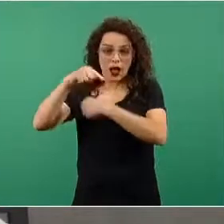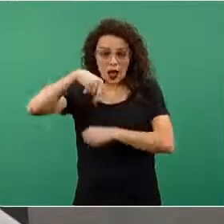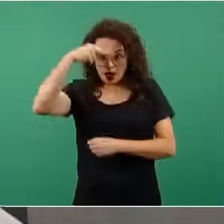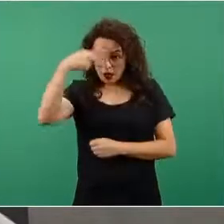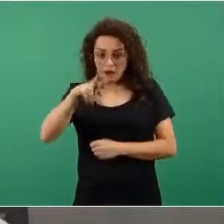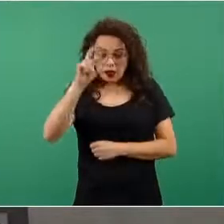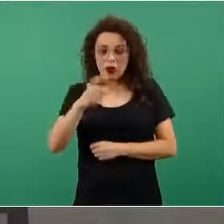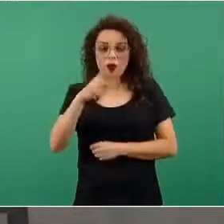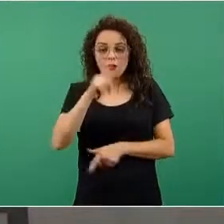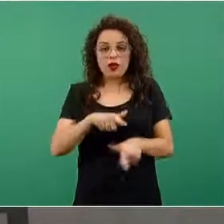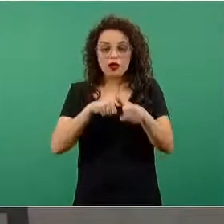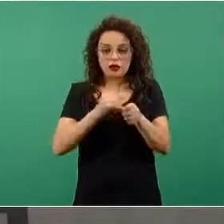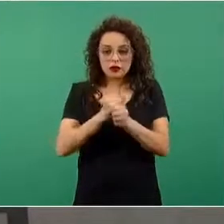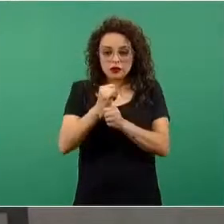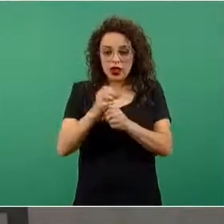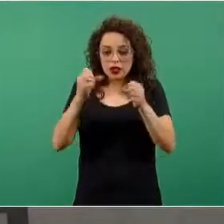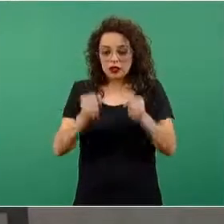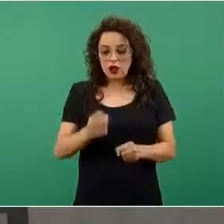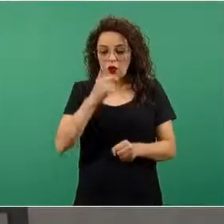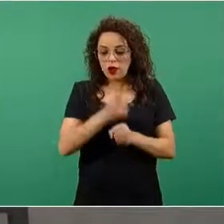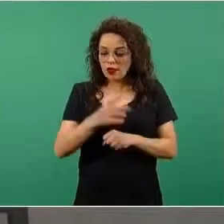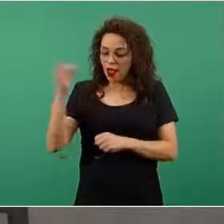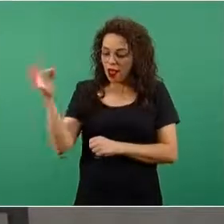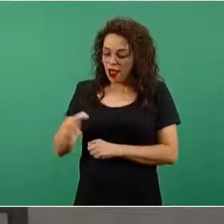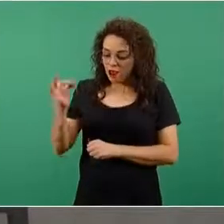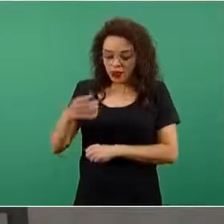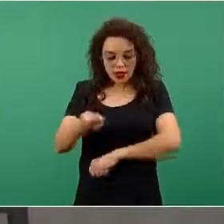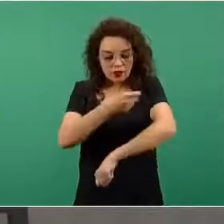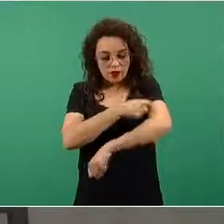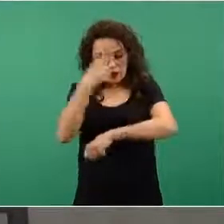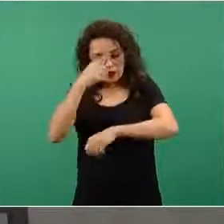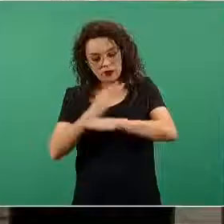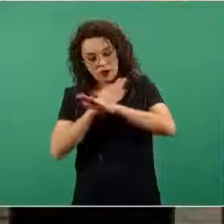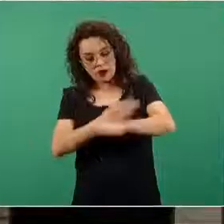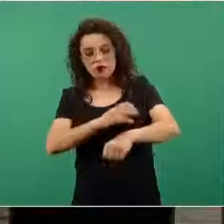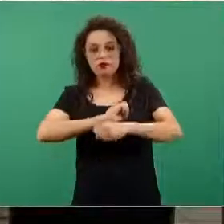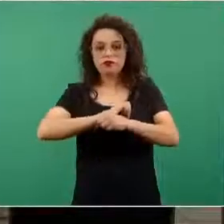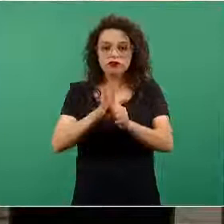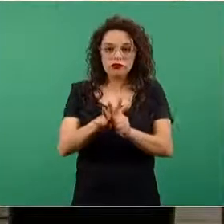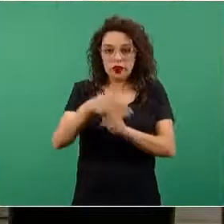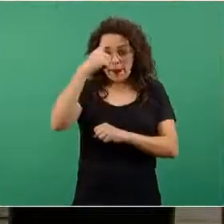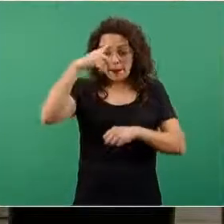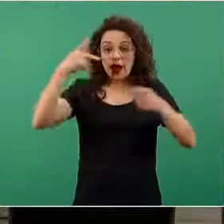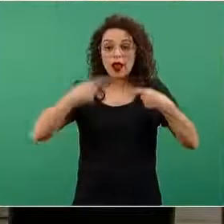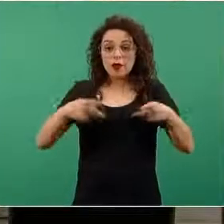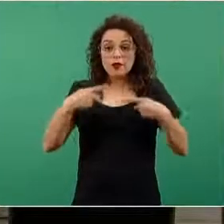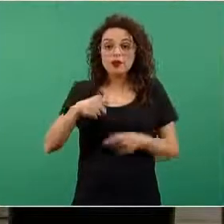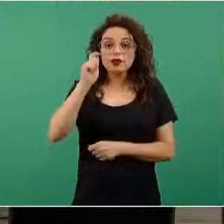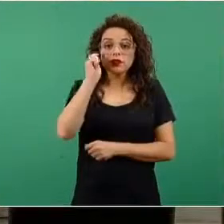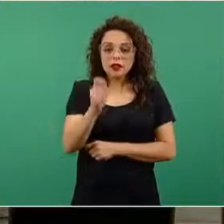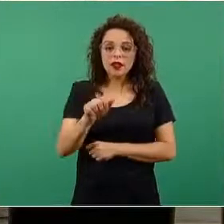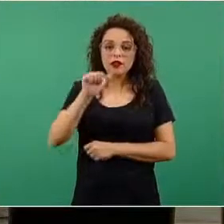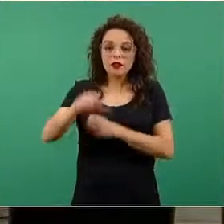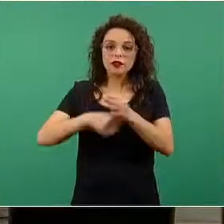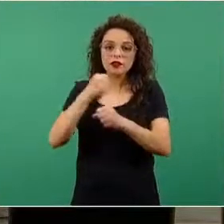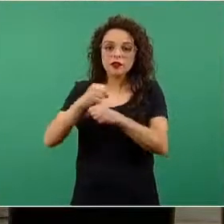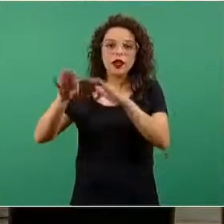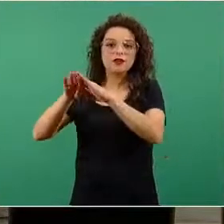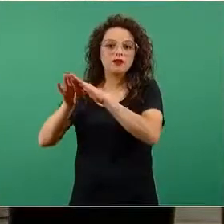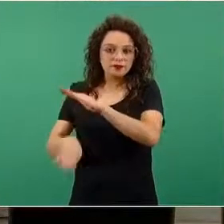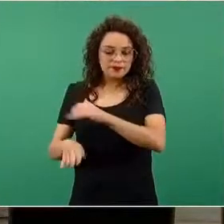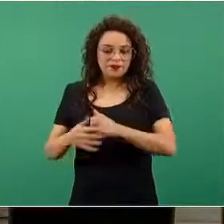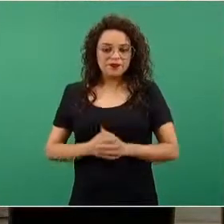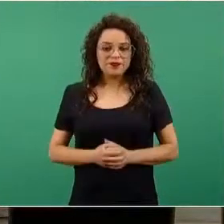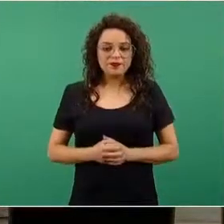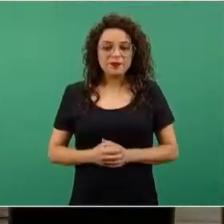la seguridad y la eficacia de las vacunas contra el COVID para personas menores de edad. Y estamos muy confiados en que